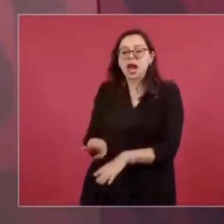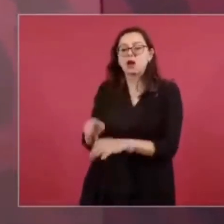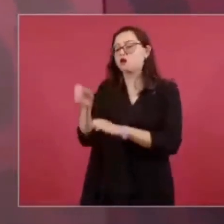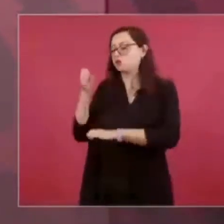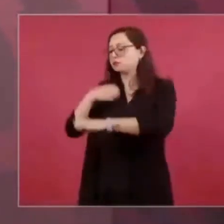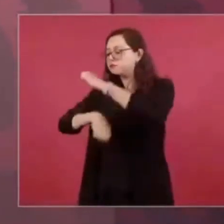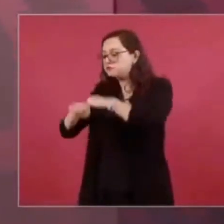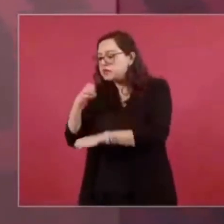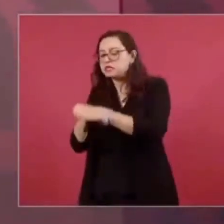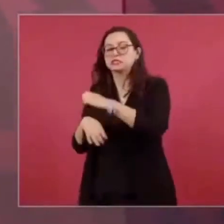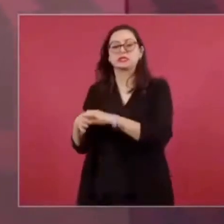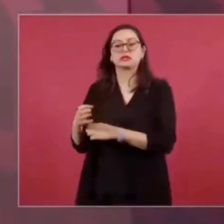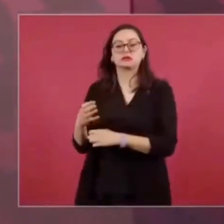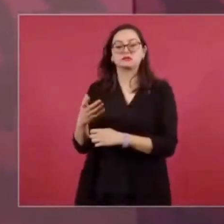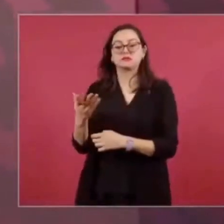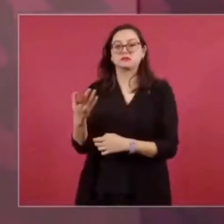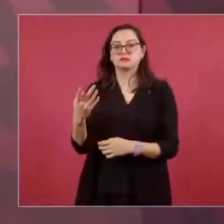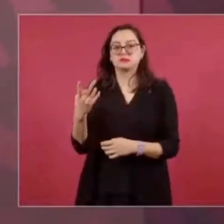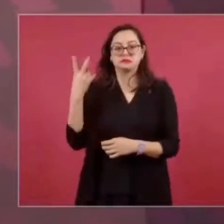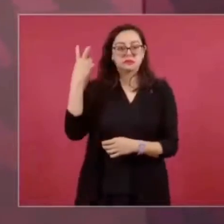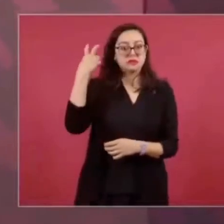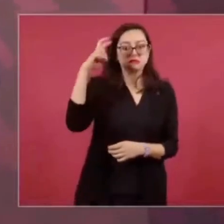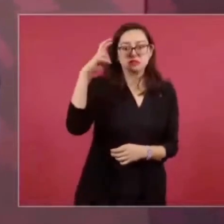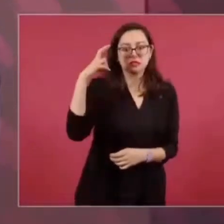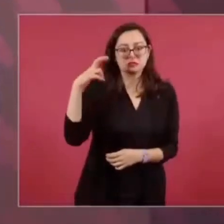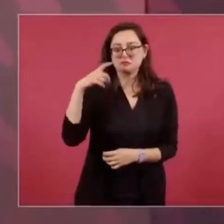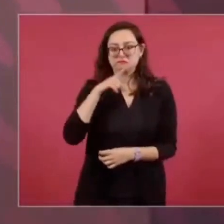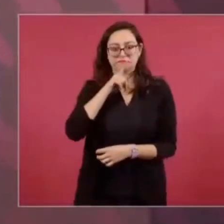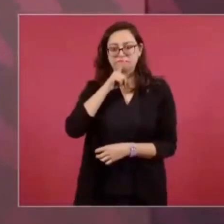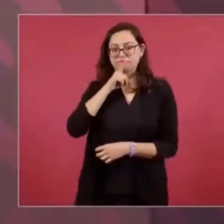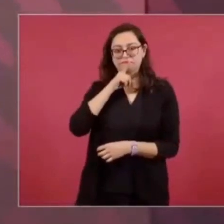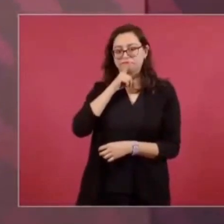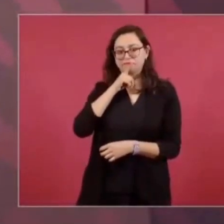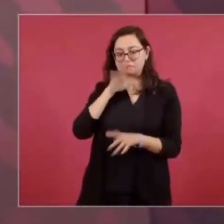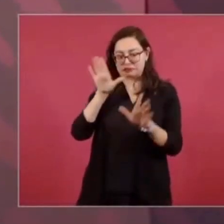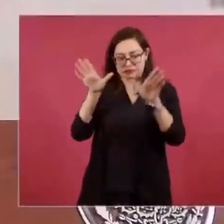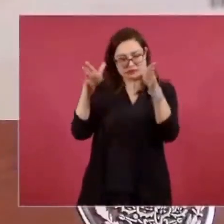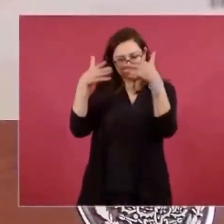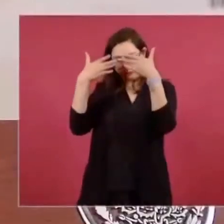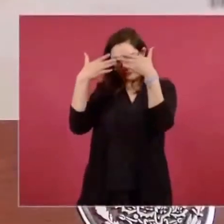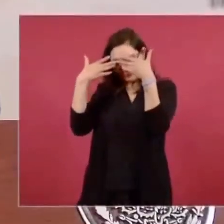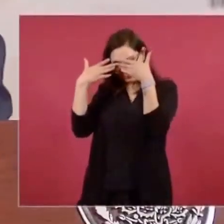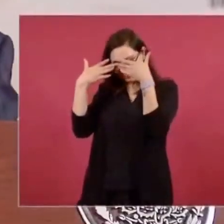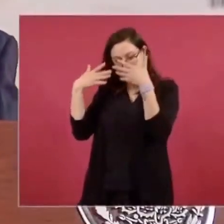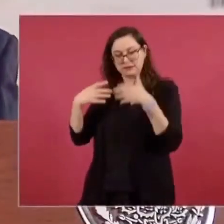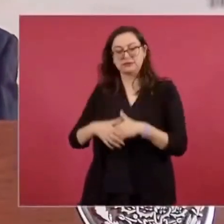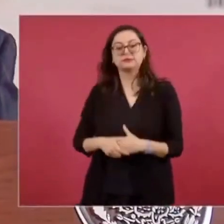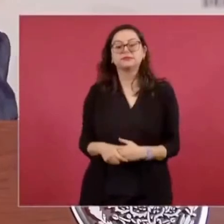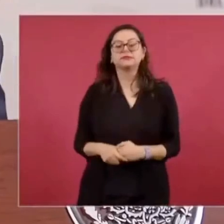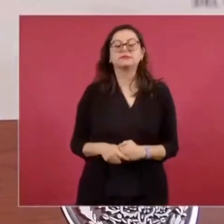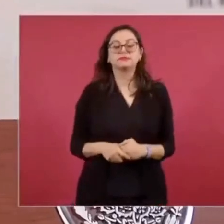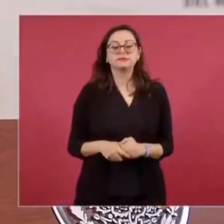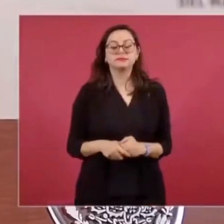giras para no darse cuenta de la realidad.